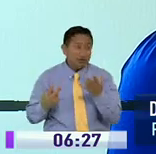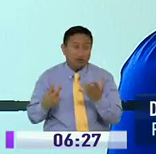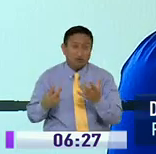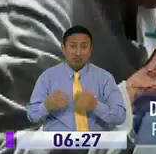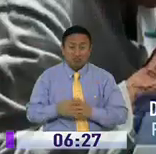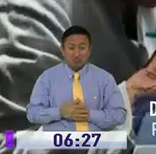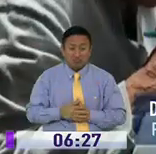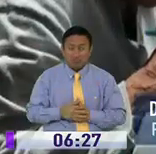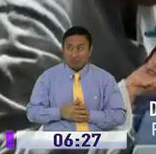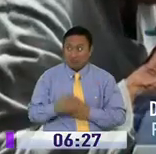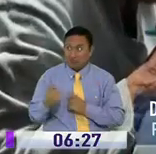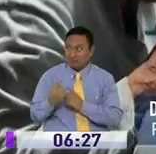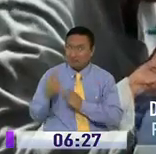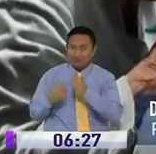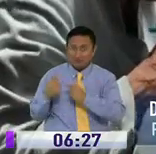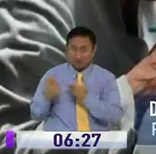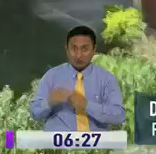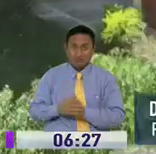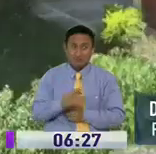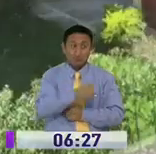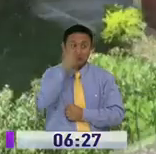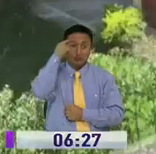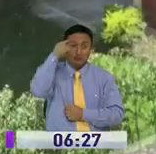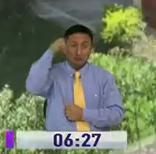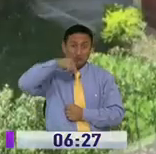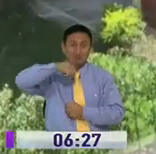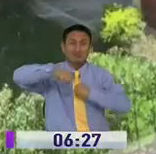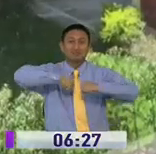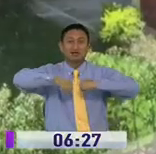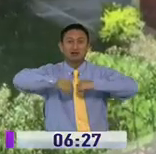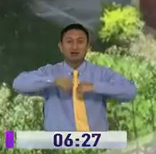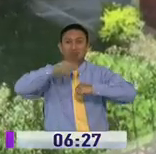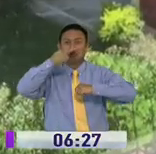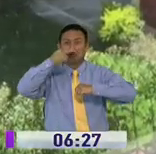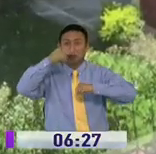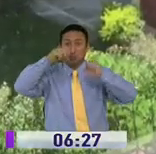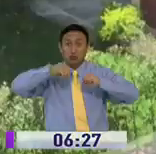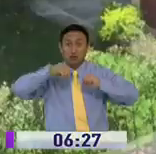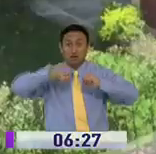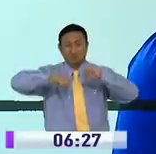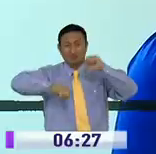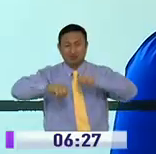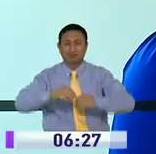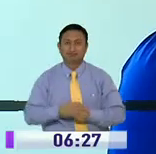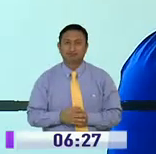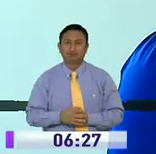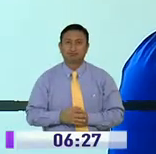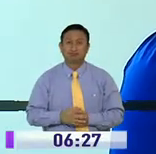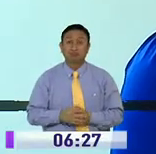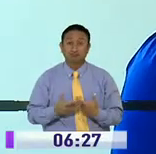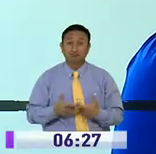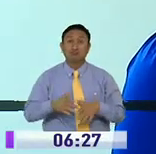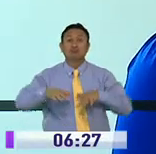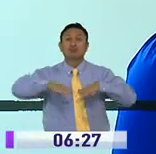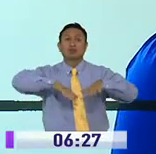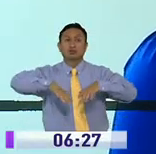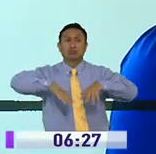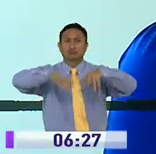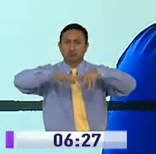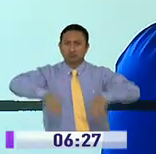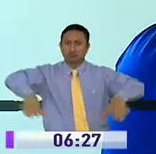sus familiares. Mantenerlos con la mente ocupada con actividades lúdicas es otra opción. Que tengan actividades al aire